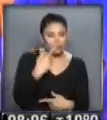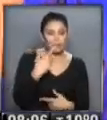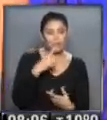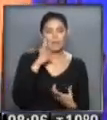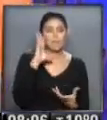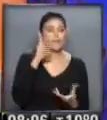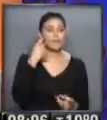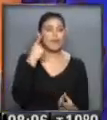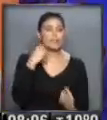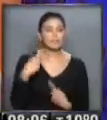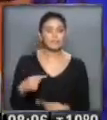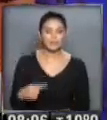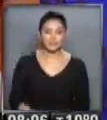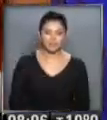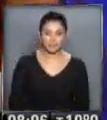Las obras de Hugo